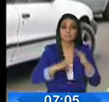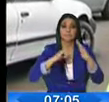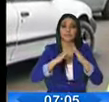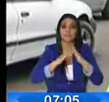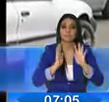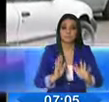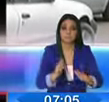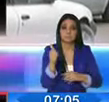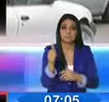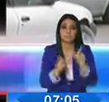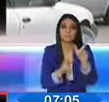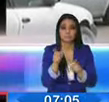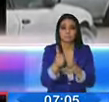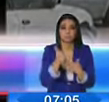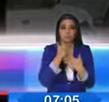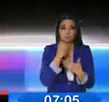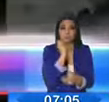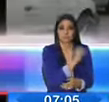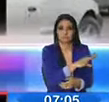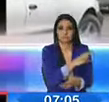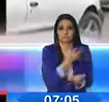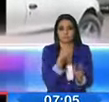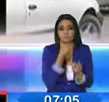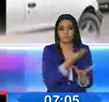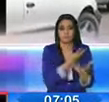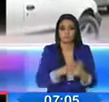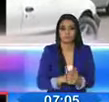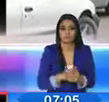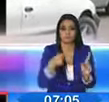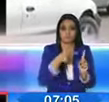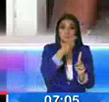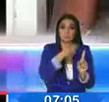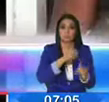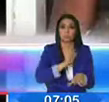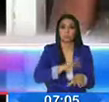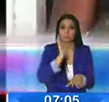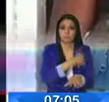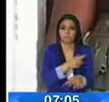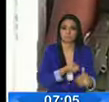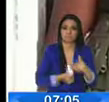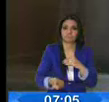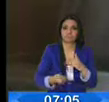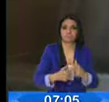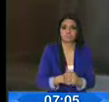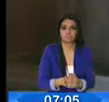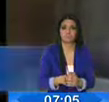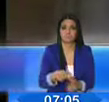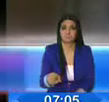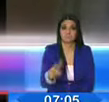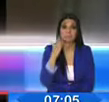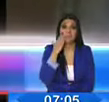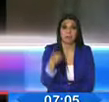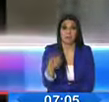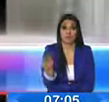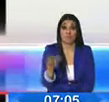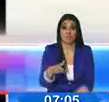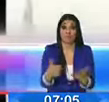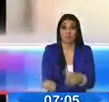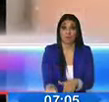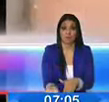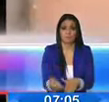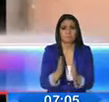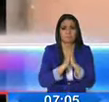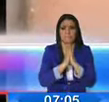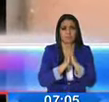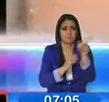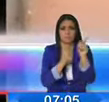la ciudadanía había colaborado con información el detenido desde el autor material la madre del fallecido pide justicia por un plato comida